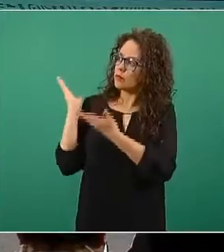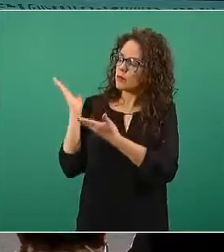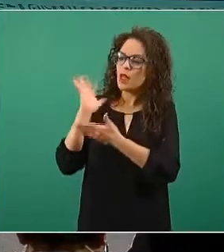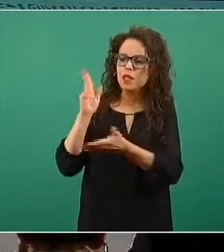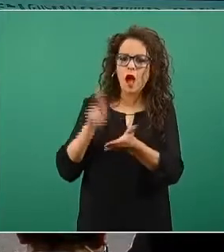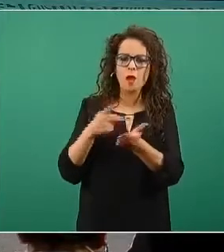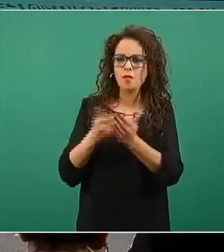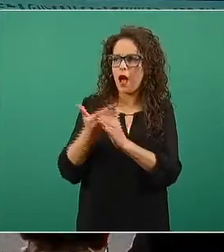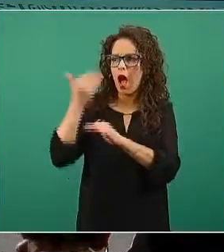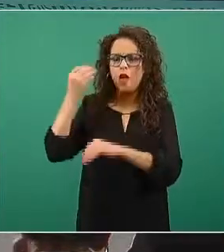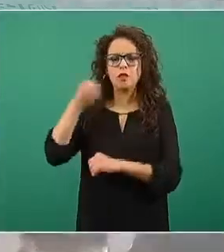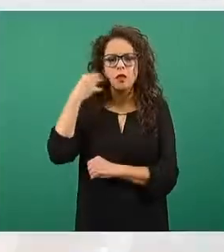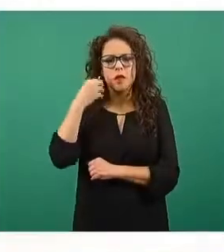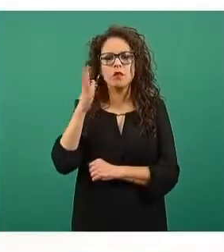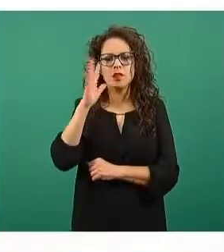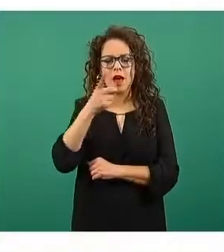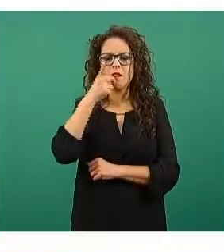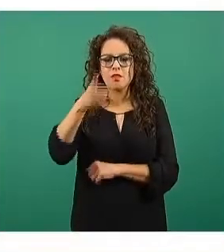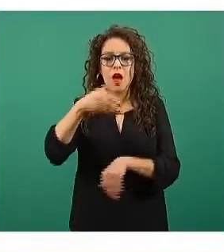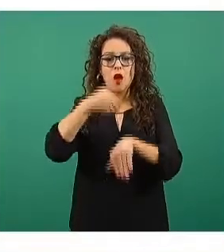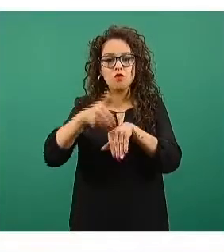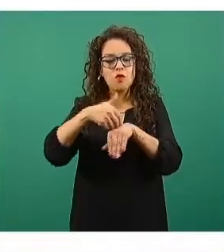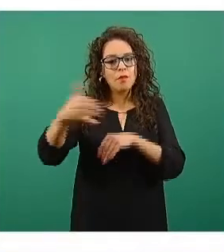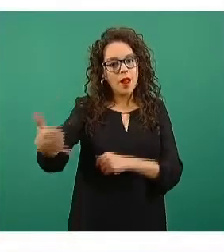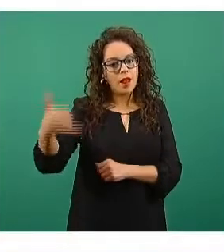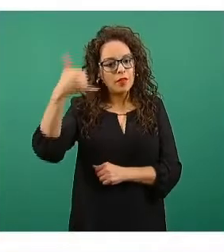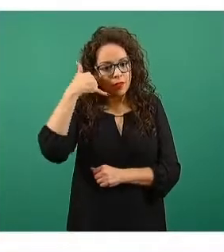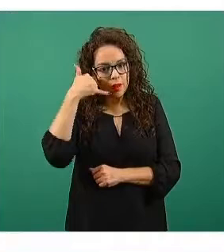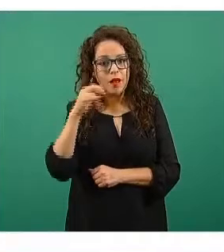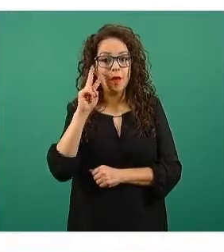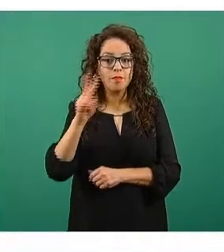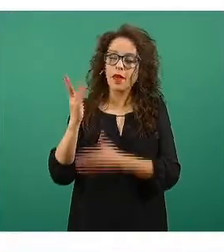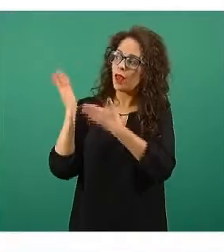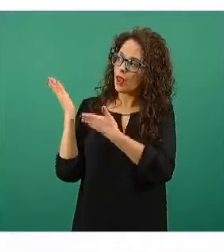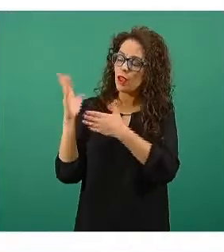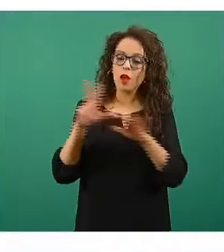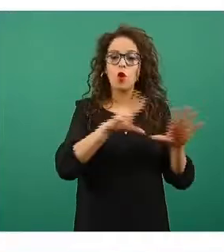conferencias previas, es una línea telefónica, el